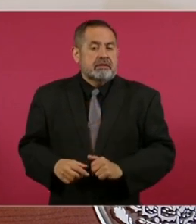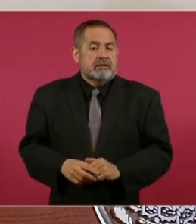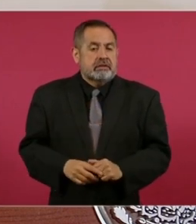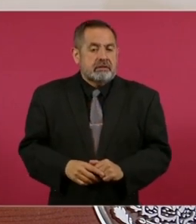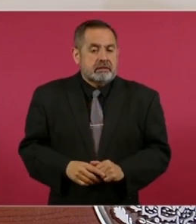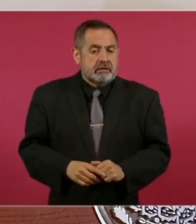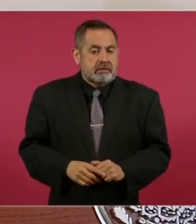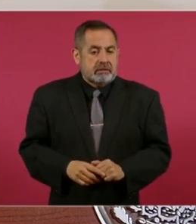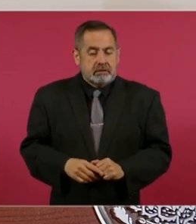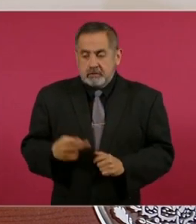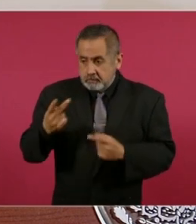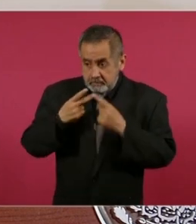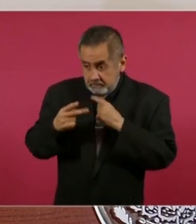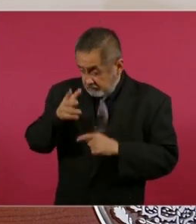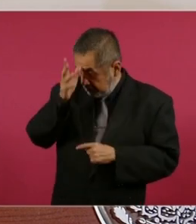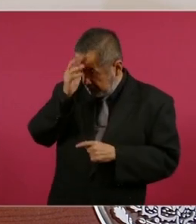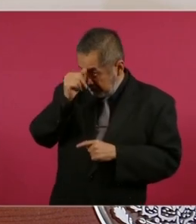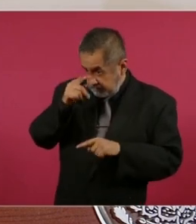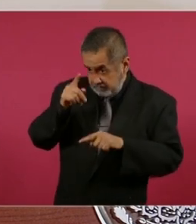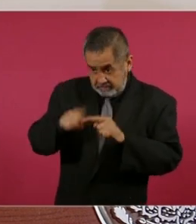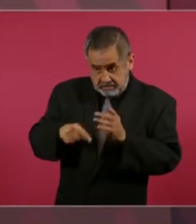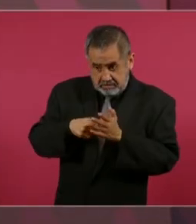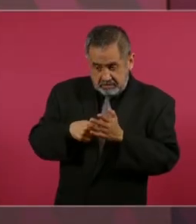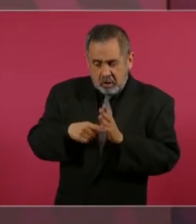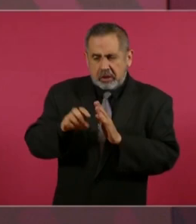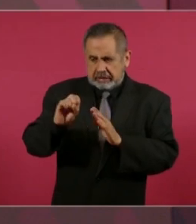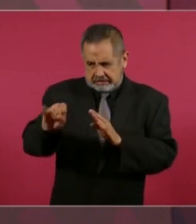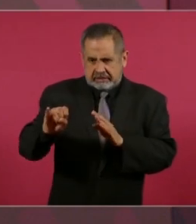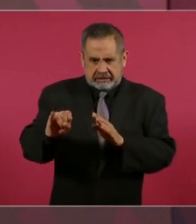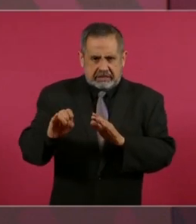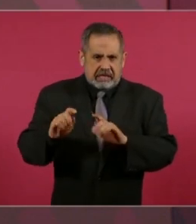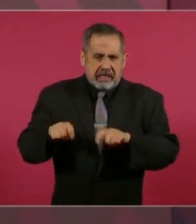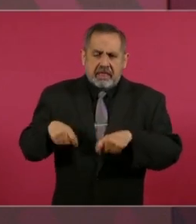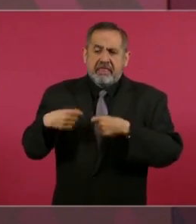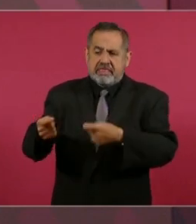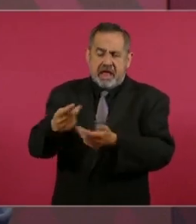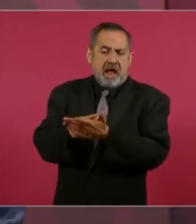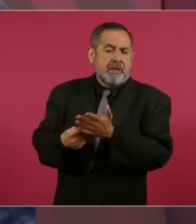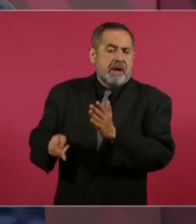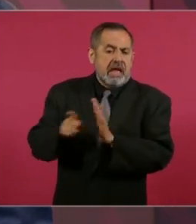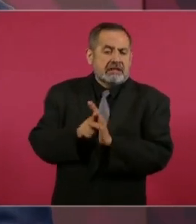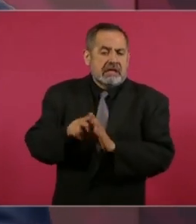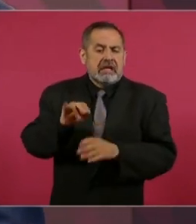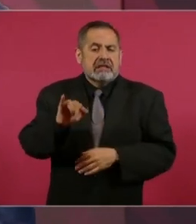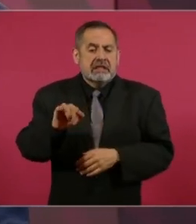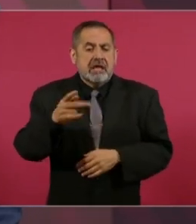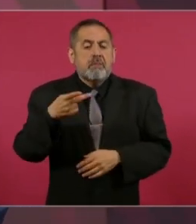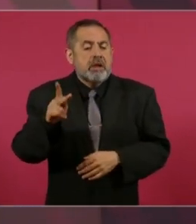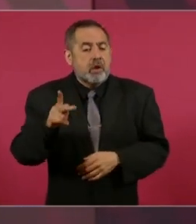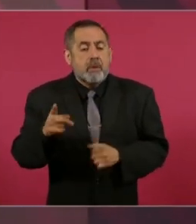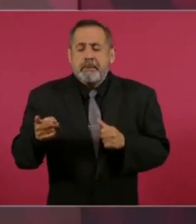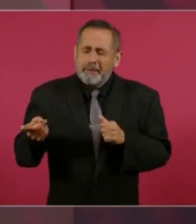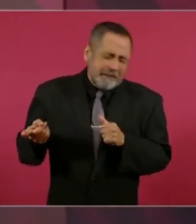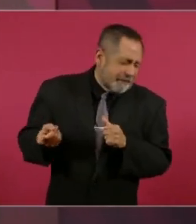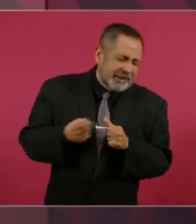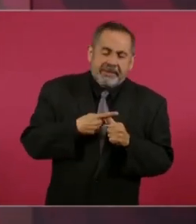y llegamos al acuerdo de que sí íbamos a basificar siempre y cuando se